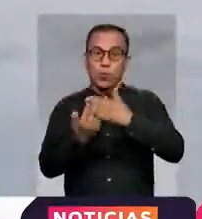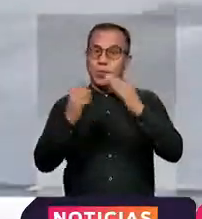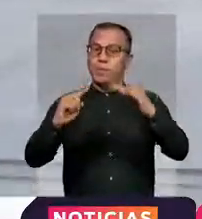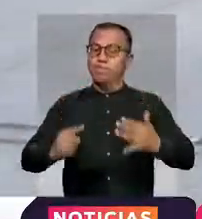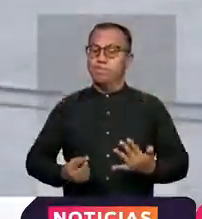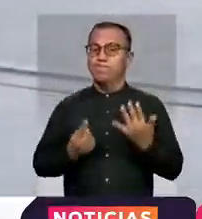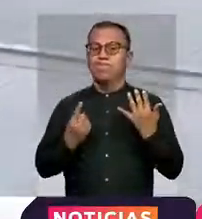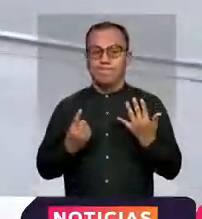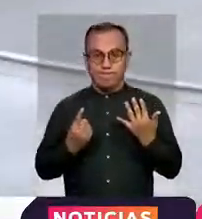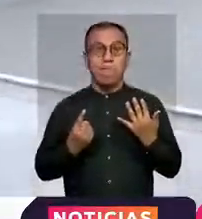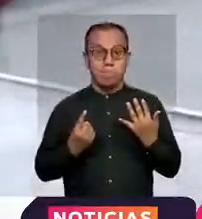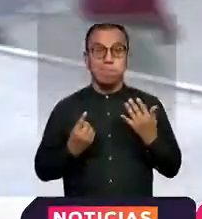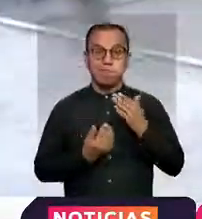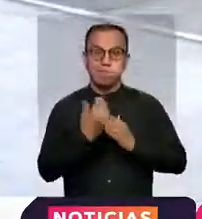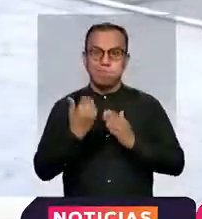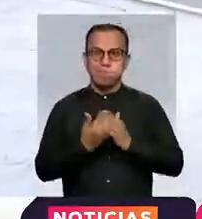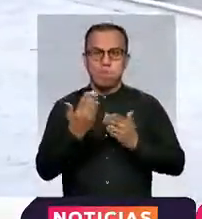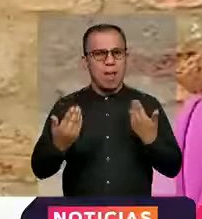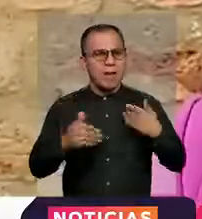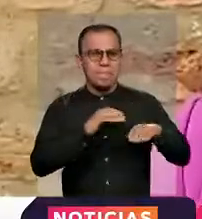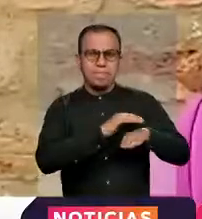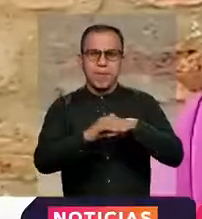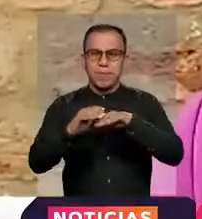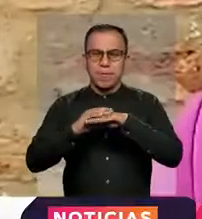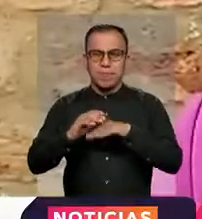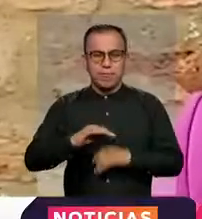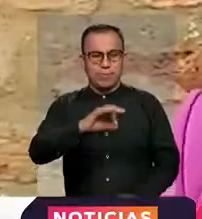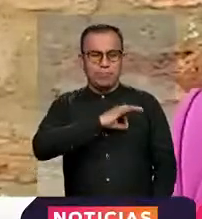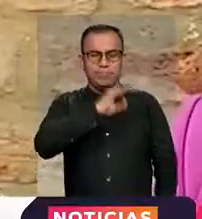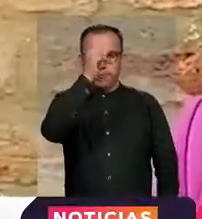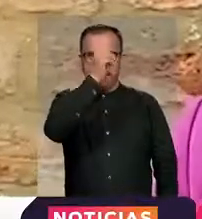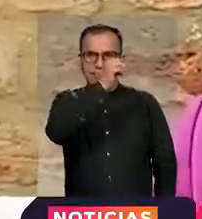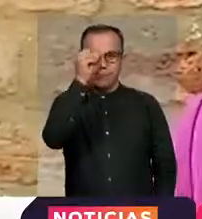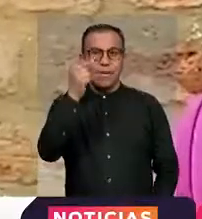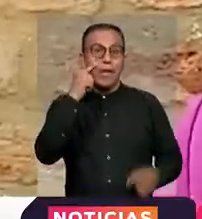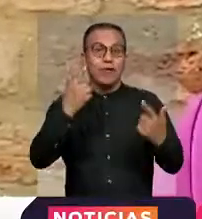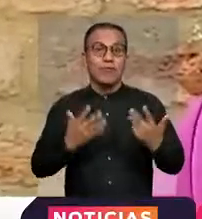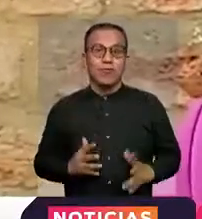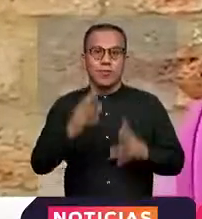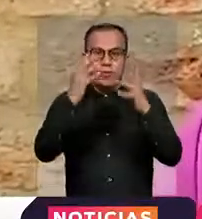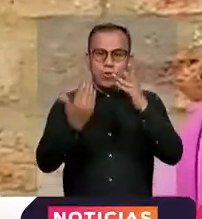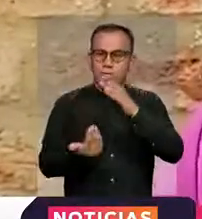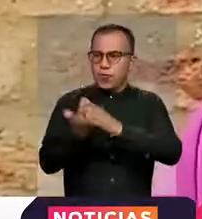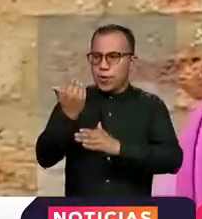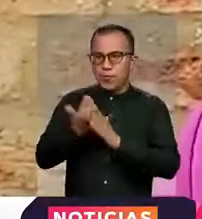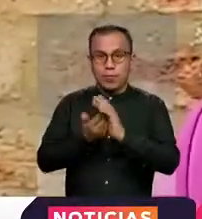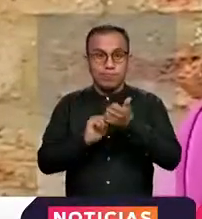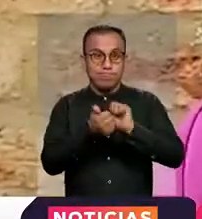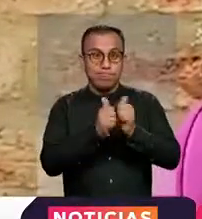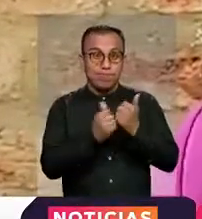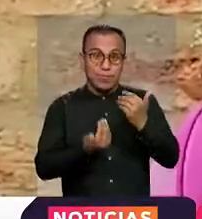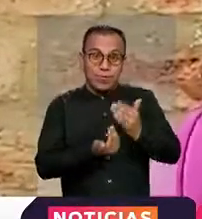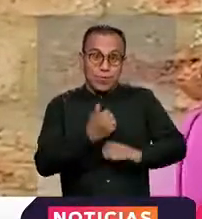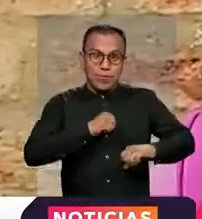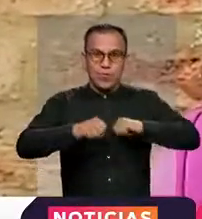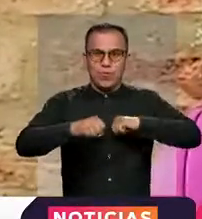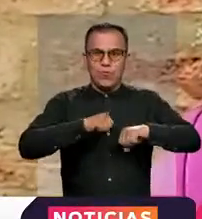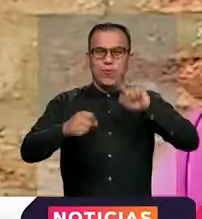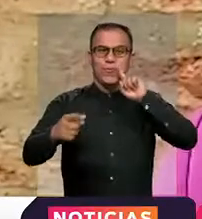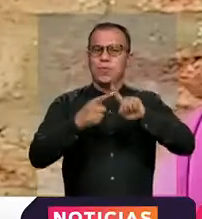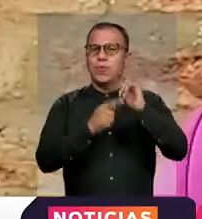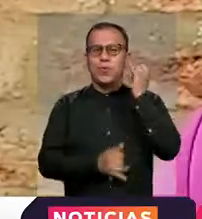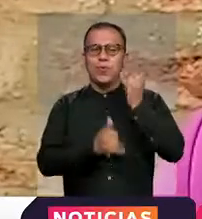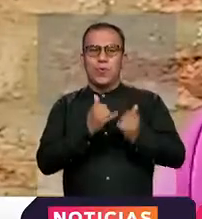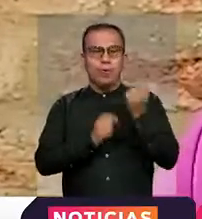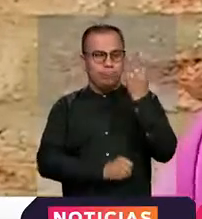de tendencia deportiva. Vamos a invitarlos este fin de semana al Festival de Nuevas Tendencias Deportivas, la última parada que